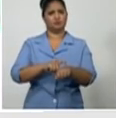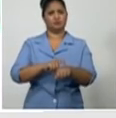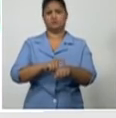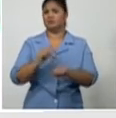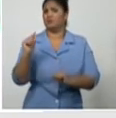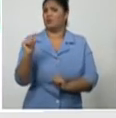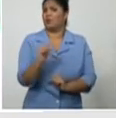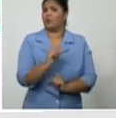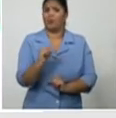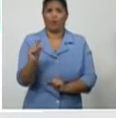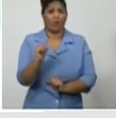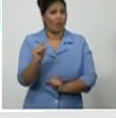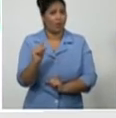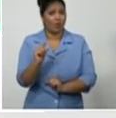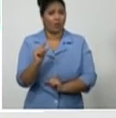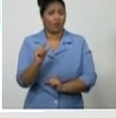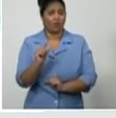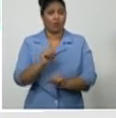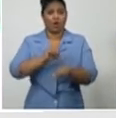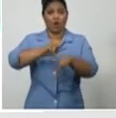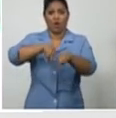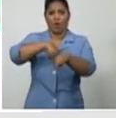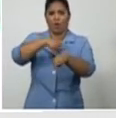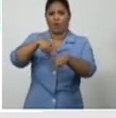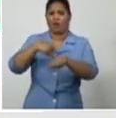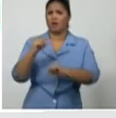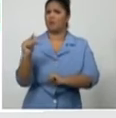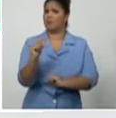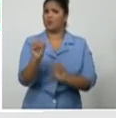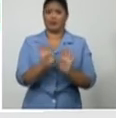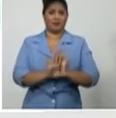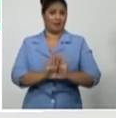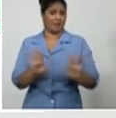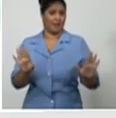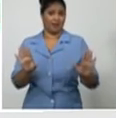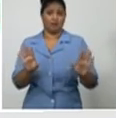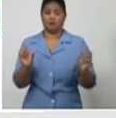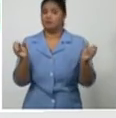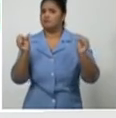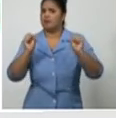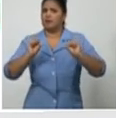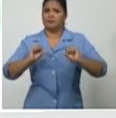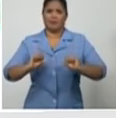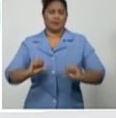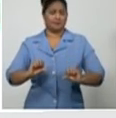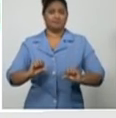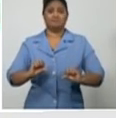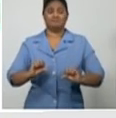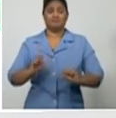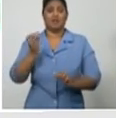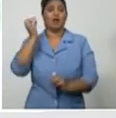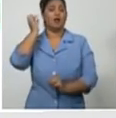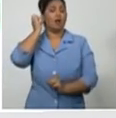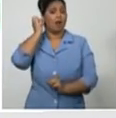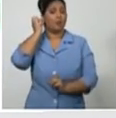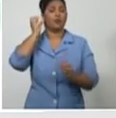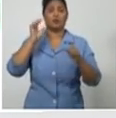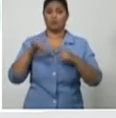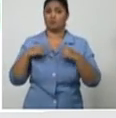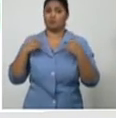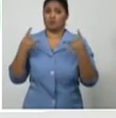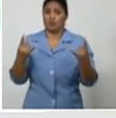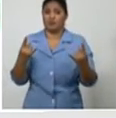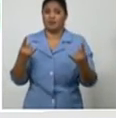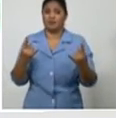estuvo fue horas, tuvo una evolución muy rápida en las complicaciones, la paciente fallece, lo cual lamentamos